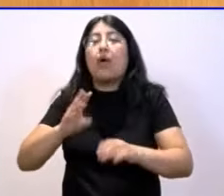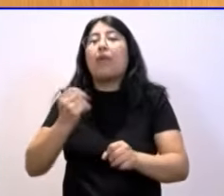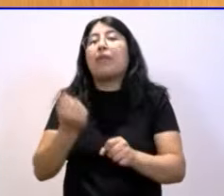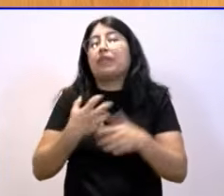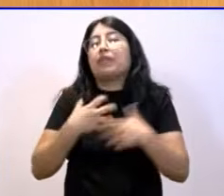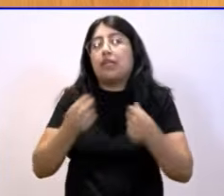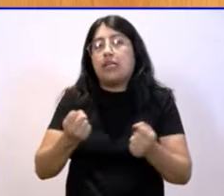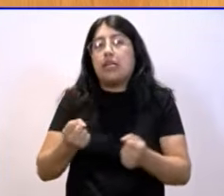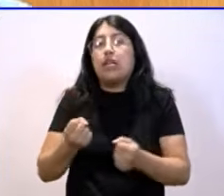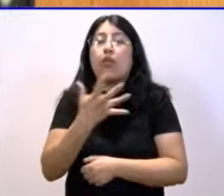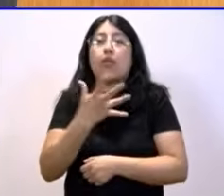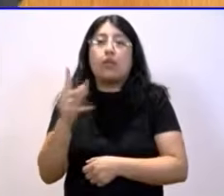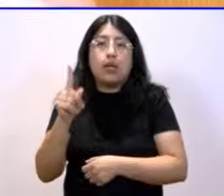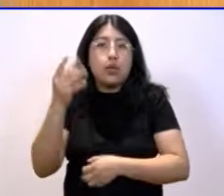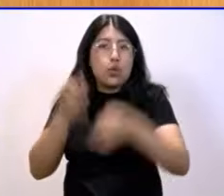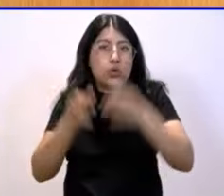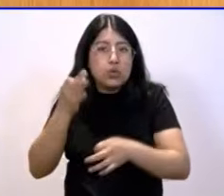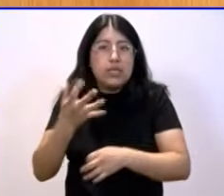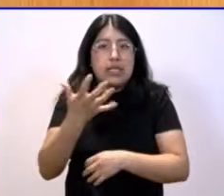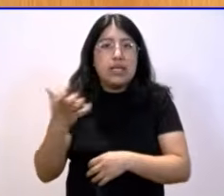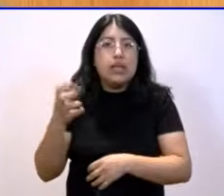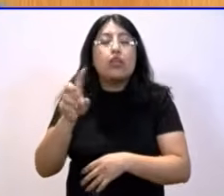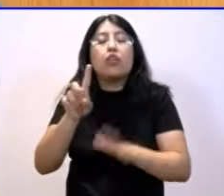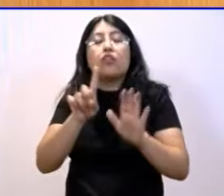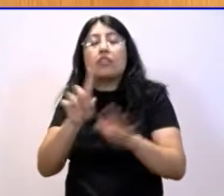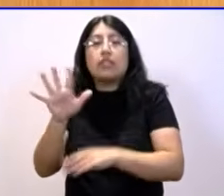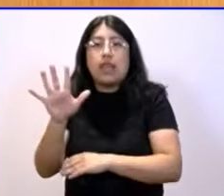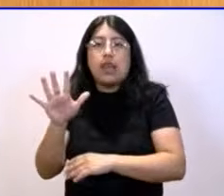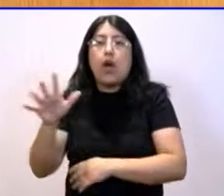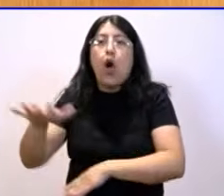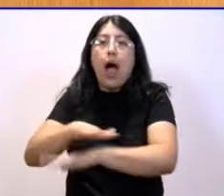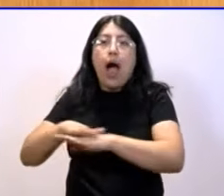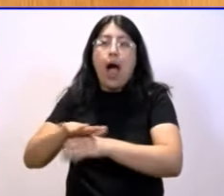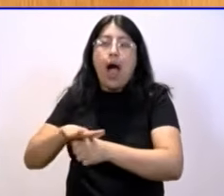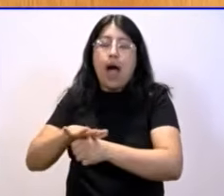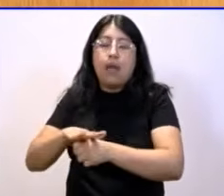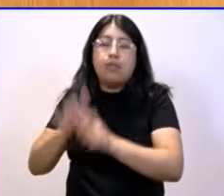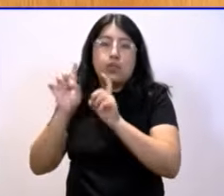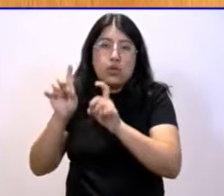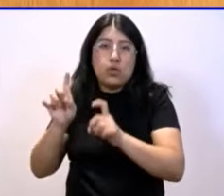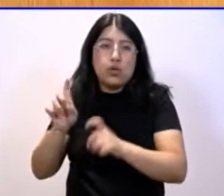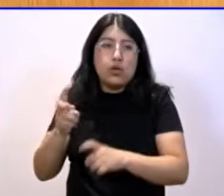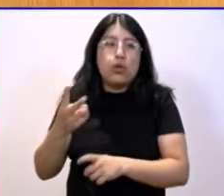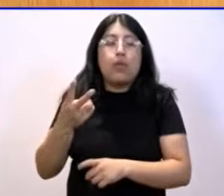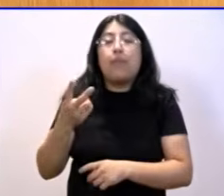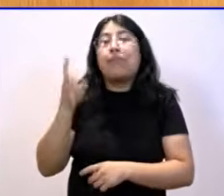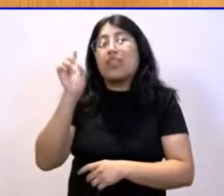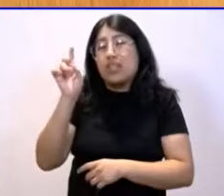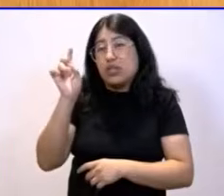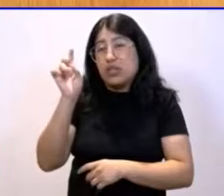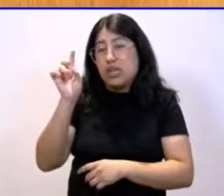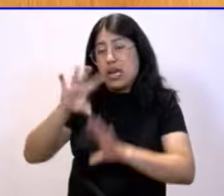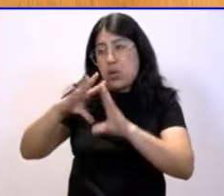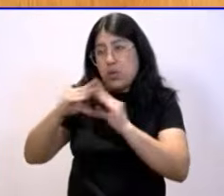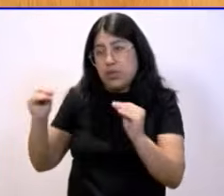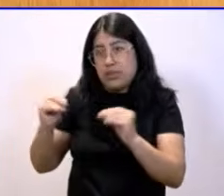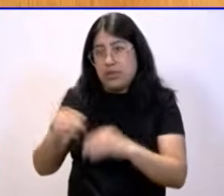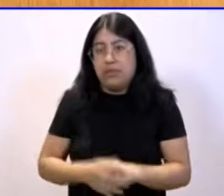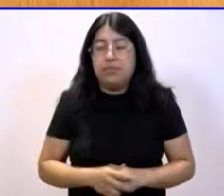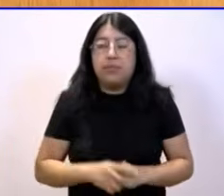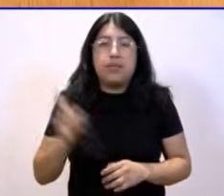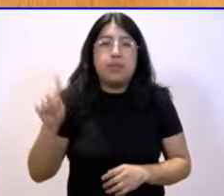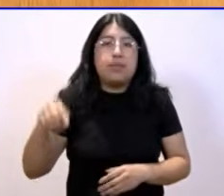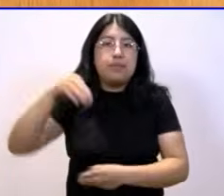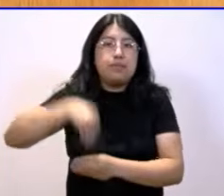51 en Justicia, 565 en el ámbito educativo y 56 en el ámbito de los docentes de naturaleza universitaria. ¿Qué